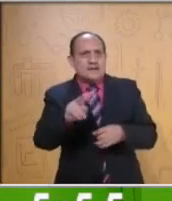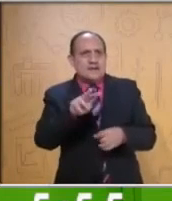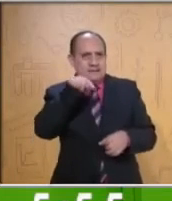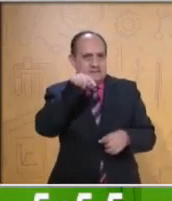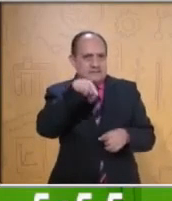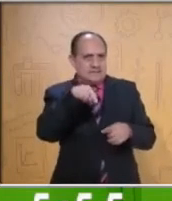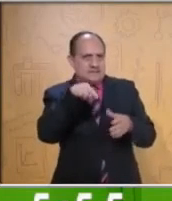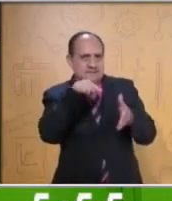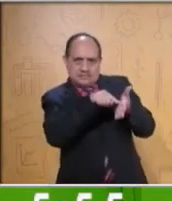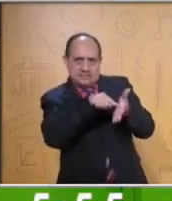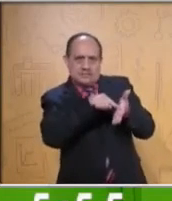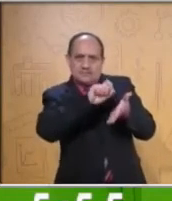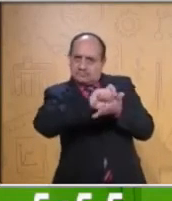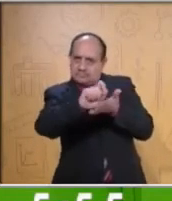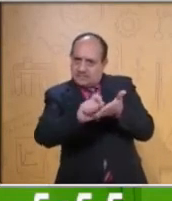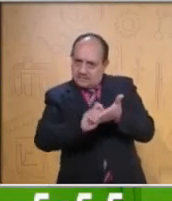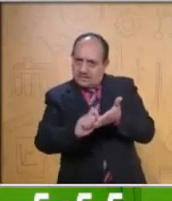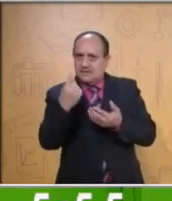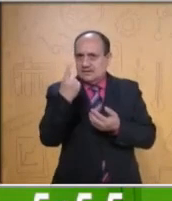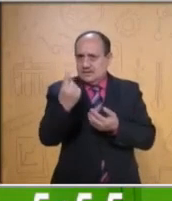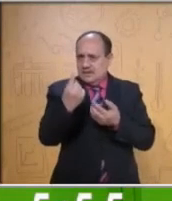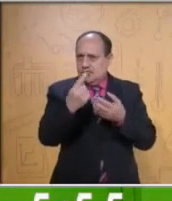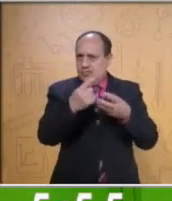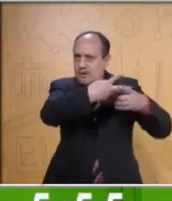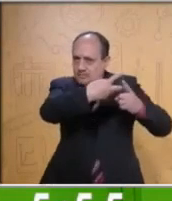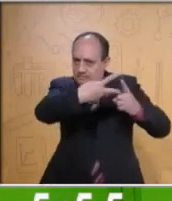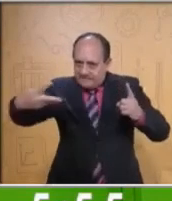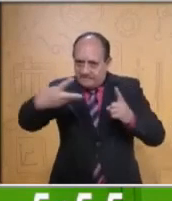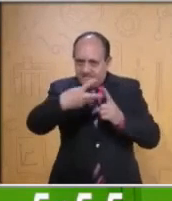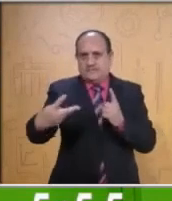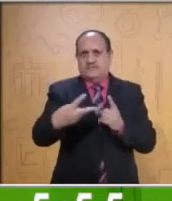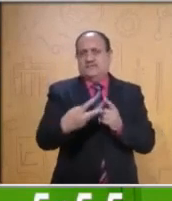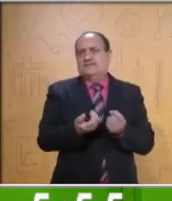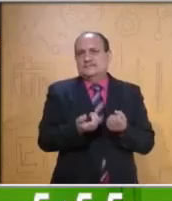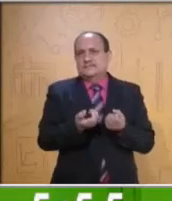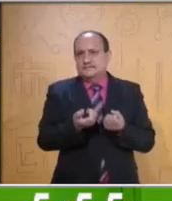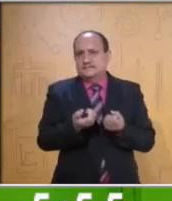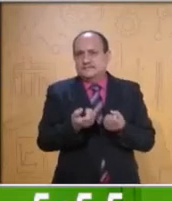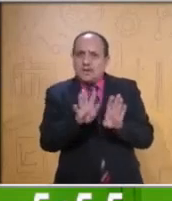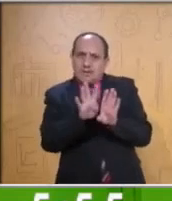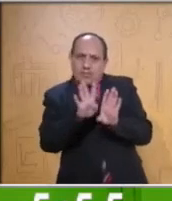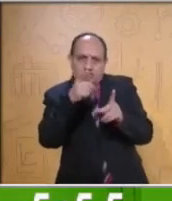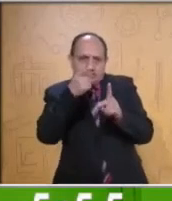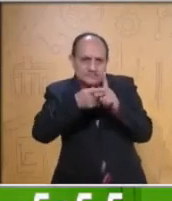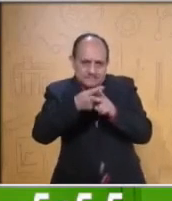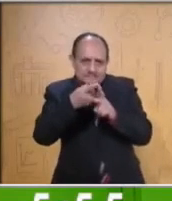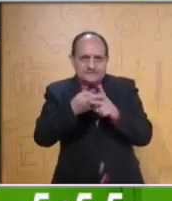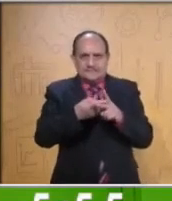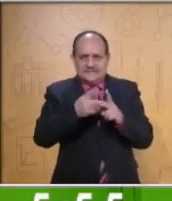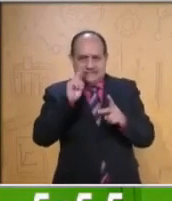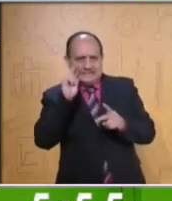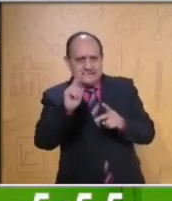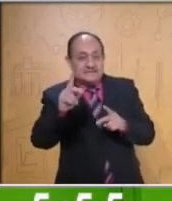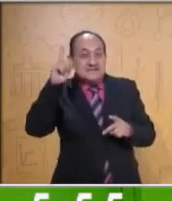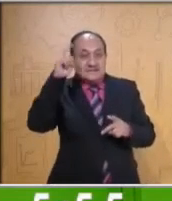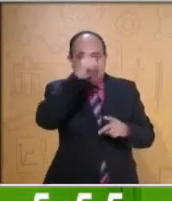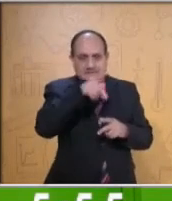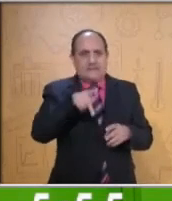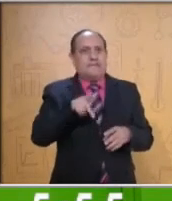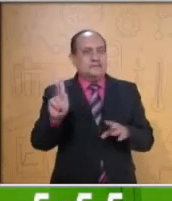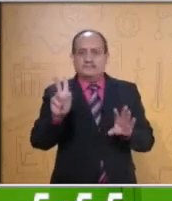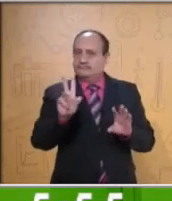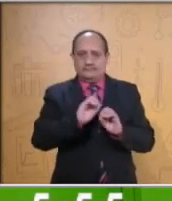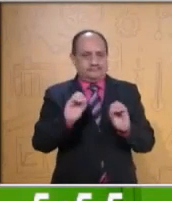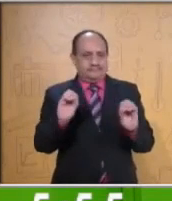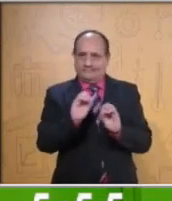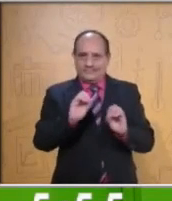yo voy a trabajar con una fórmula y esa fórmula que se ve un poquito difícil pero es muy